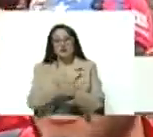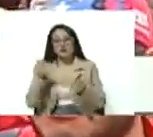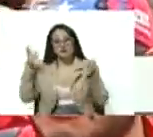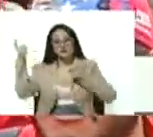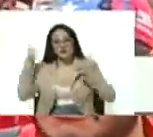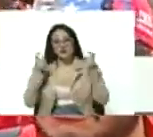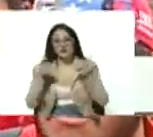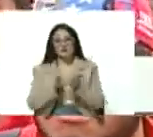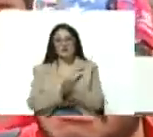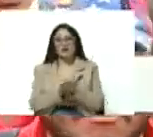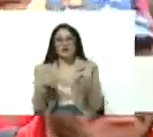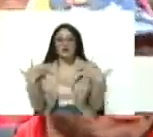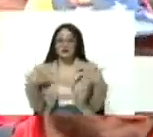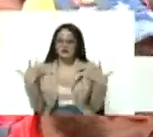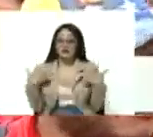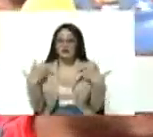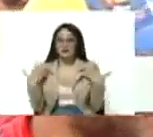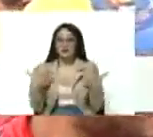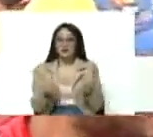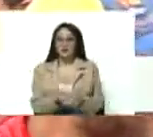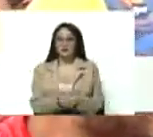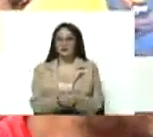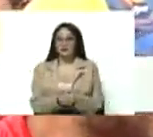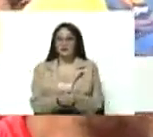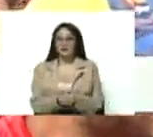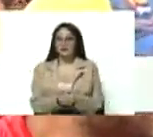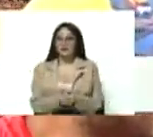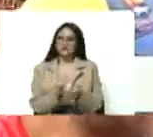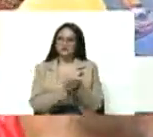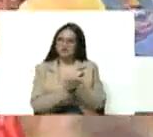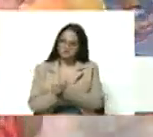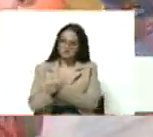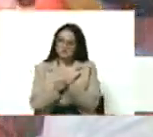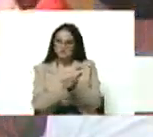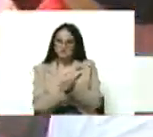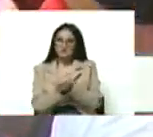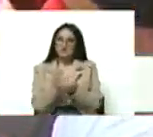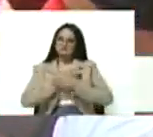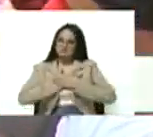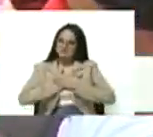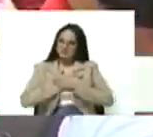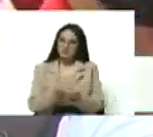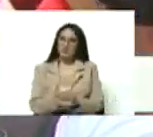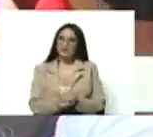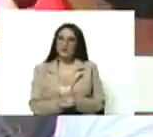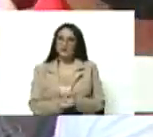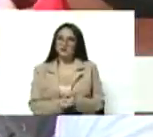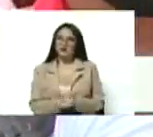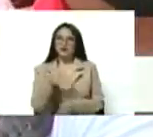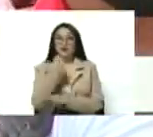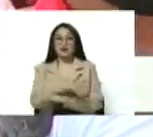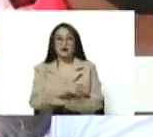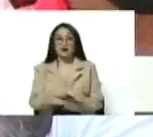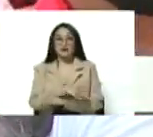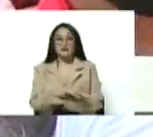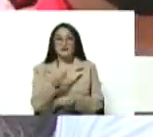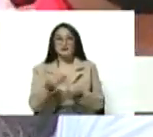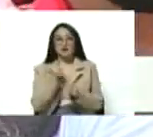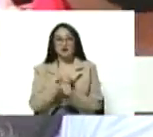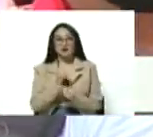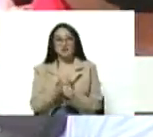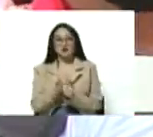chavista en alegría, en compañerismo, en solidaridad, en la calle, haciendo el